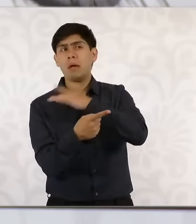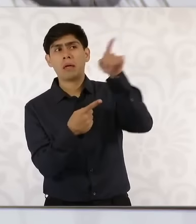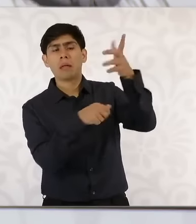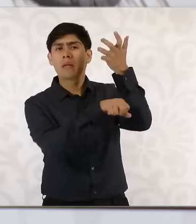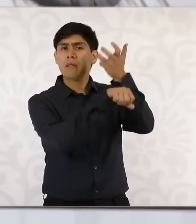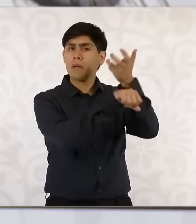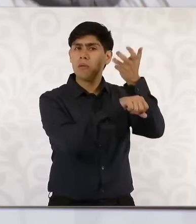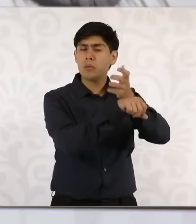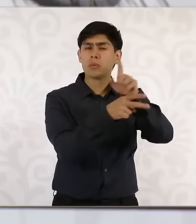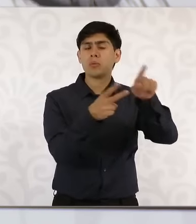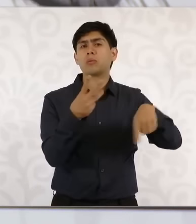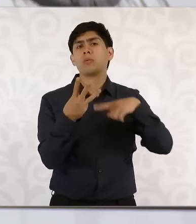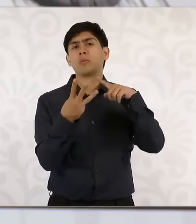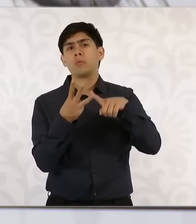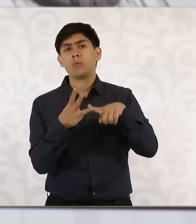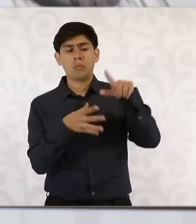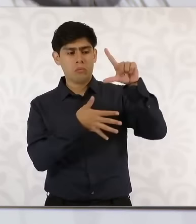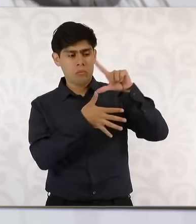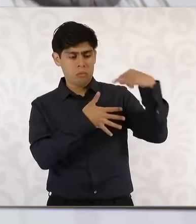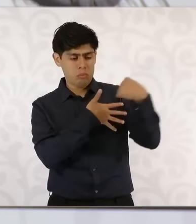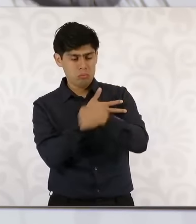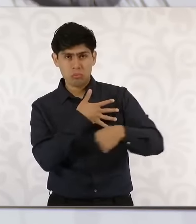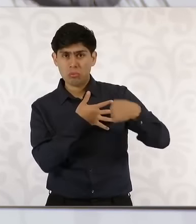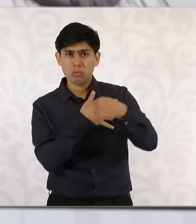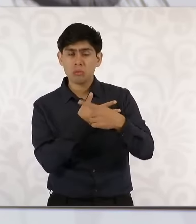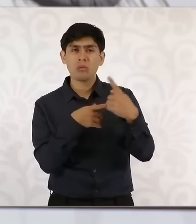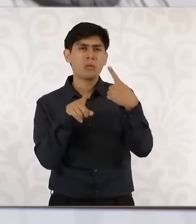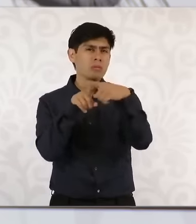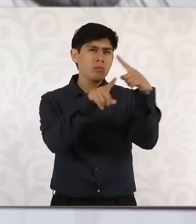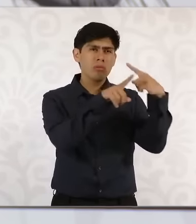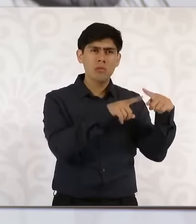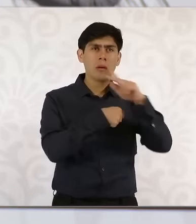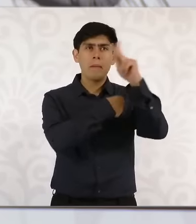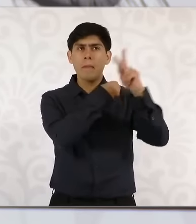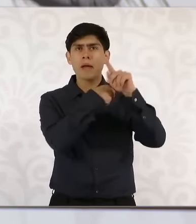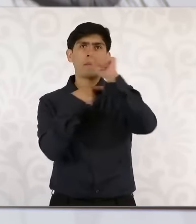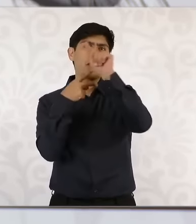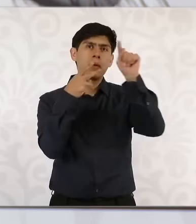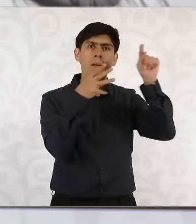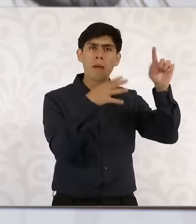Unidos, de Latinoamérica, de muchísimos países,